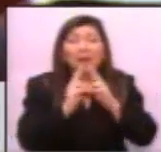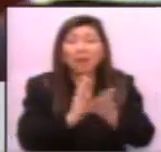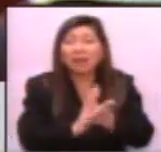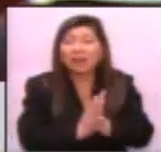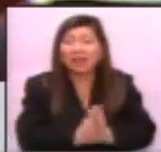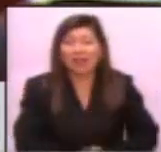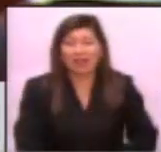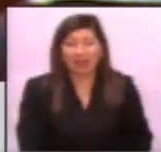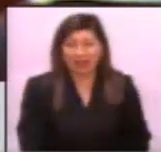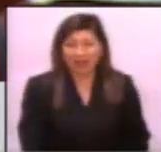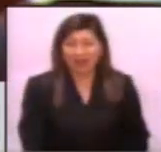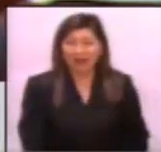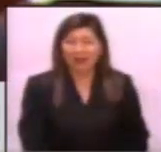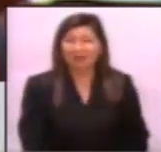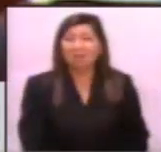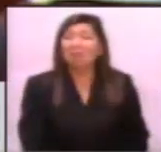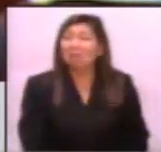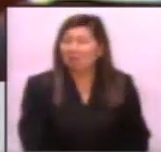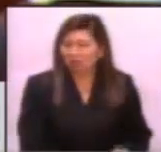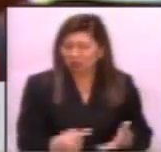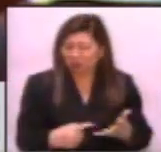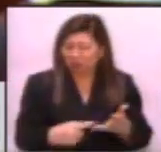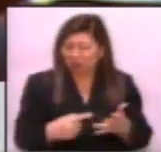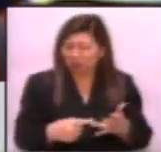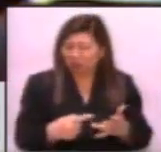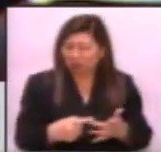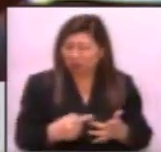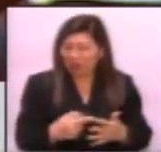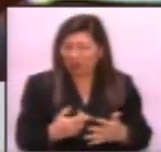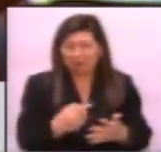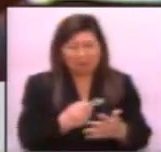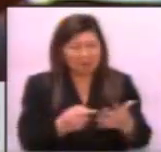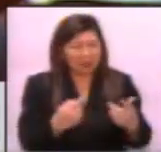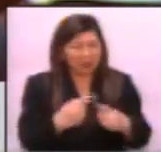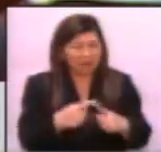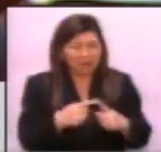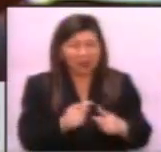responder. Y podemos tocar caso por caso.